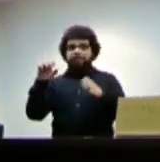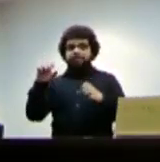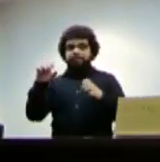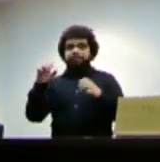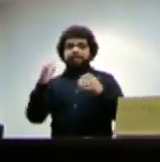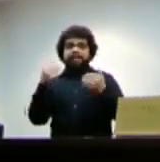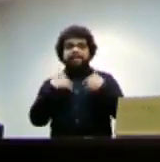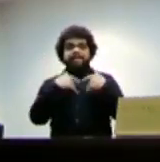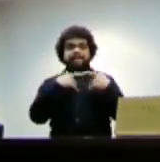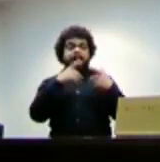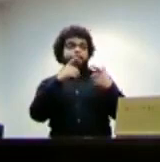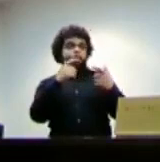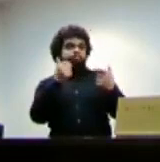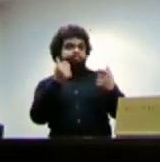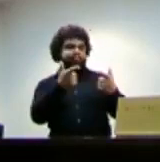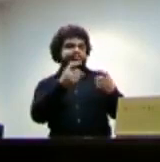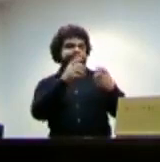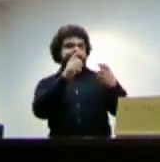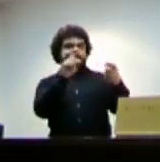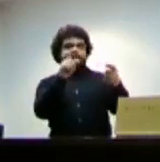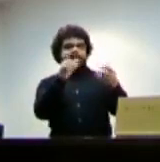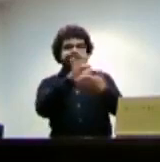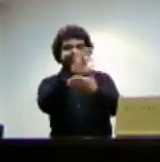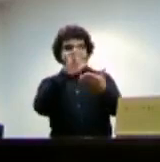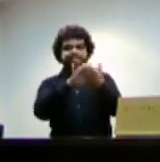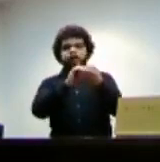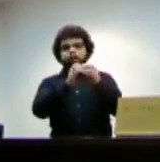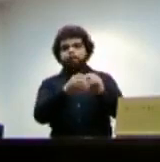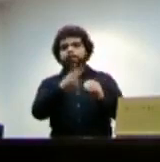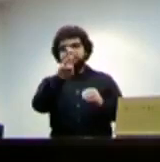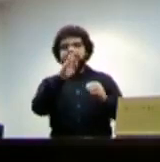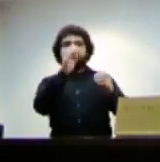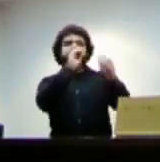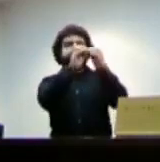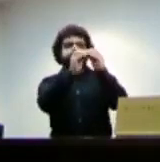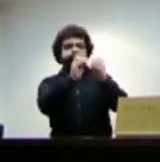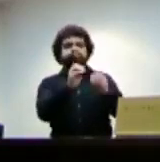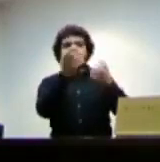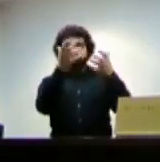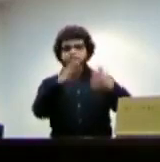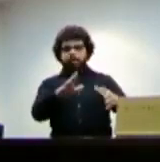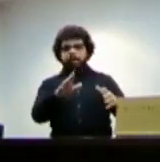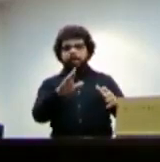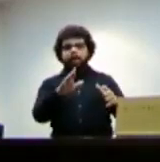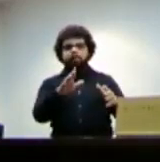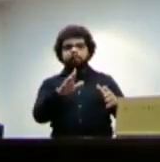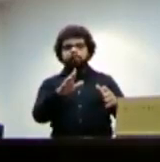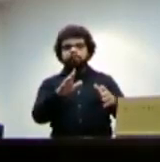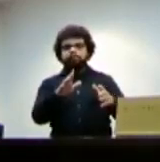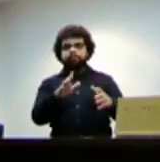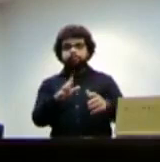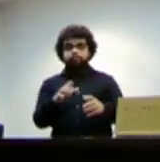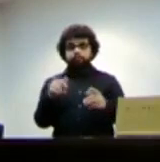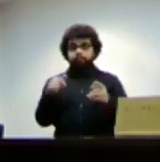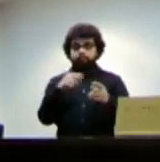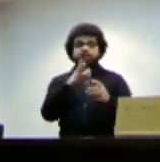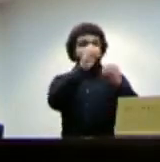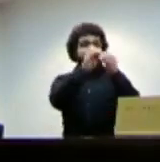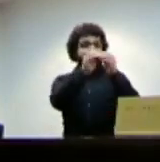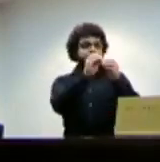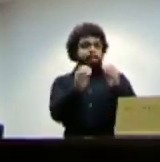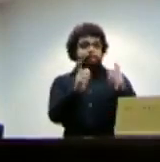mantenimiento programado y en enero regresó a servicio. Ella regresó al servicio después de un mantenimiento